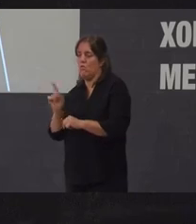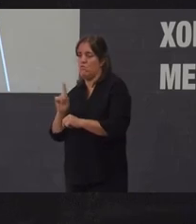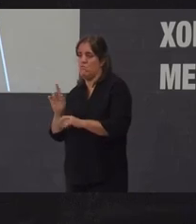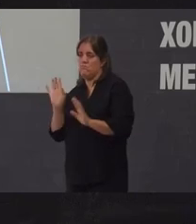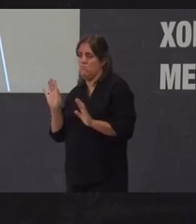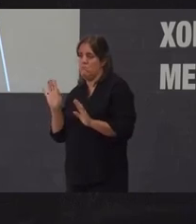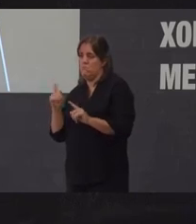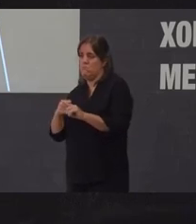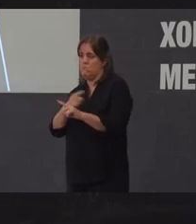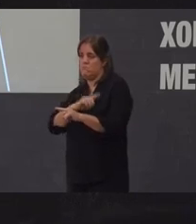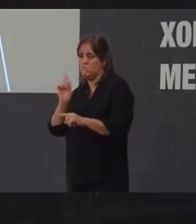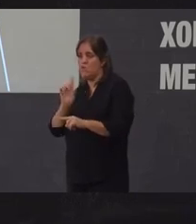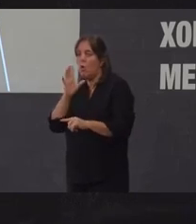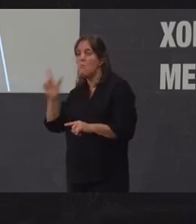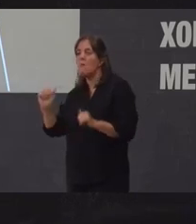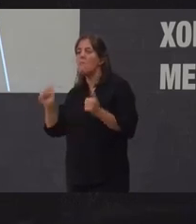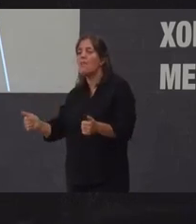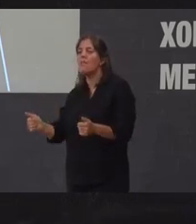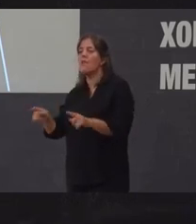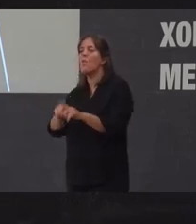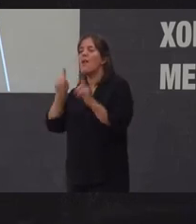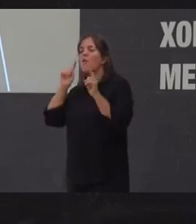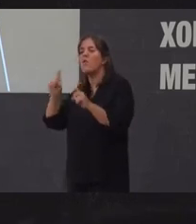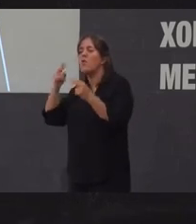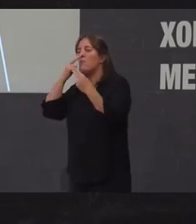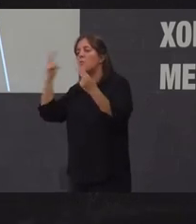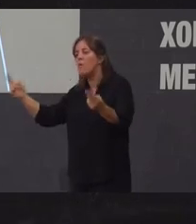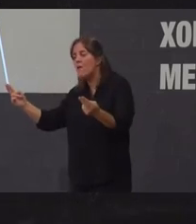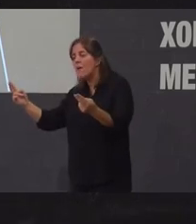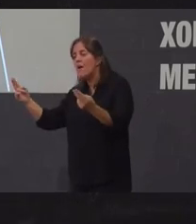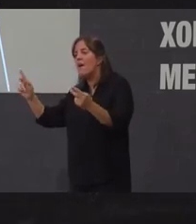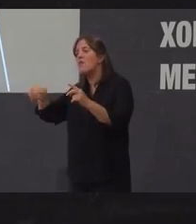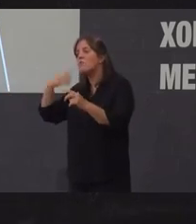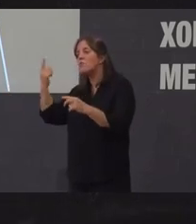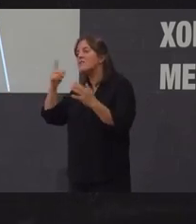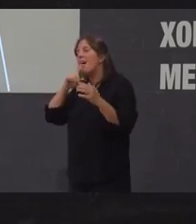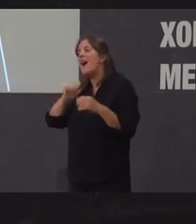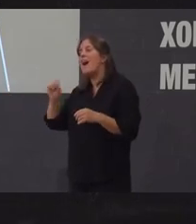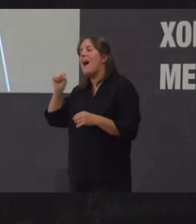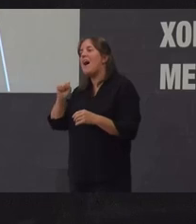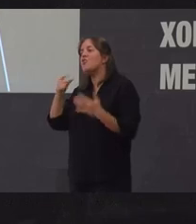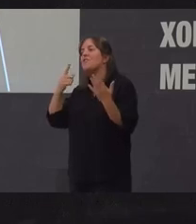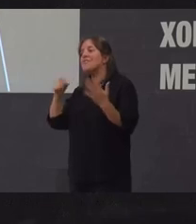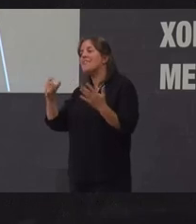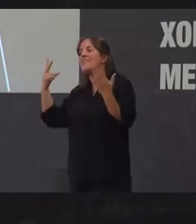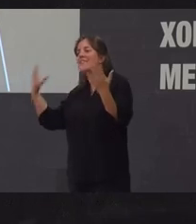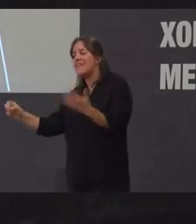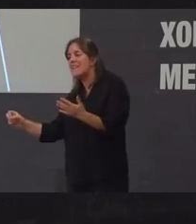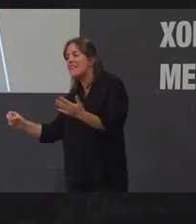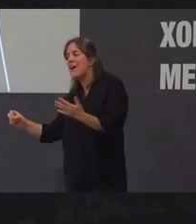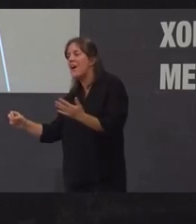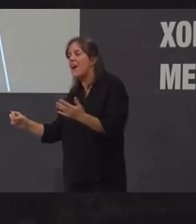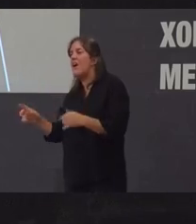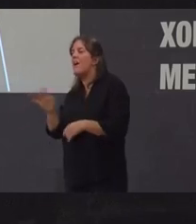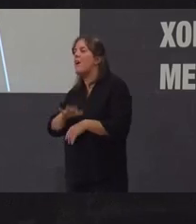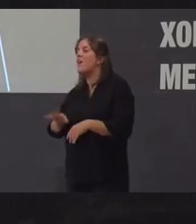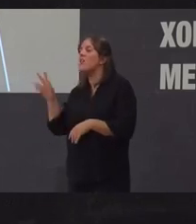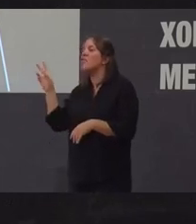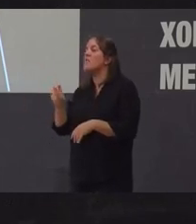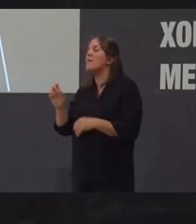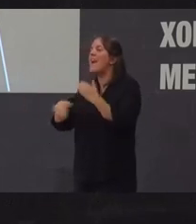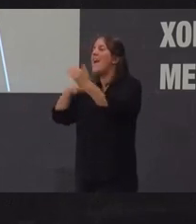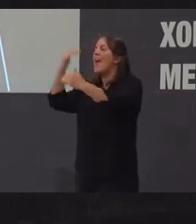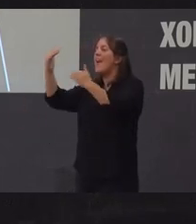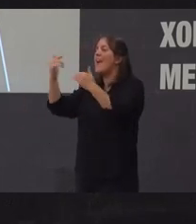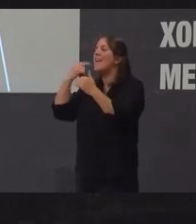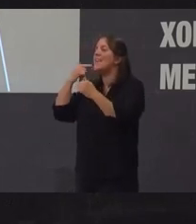a haber unha educación pública. E ollo, cando chegan os anos 60, 70, e esta é a paradoxa, de onde saen as élites